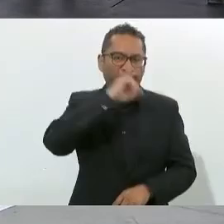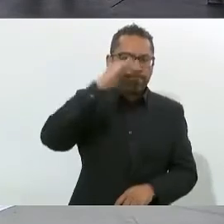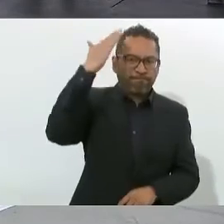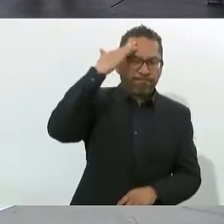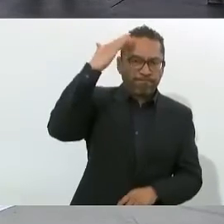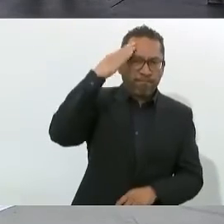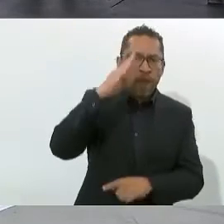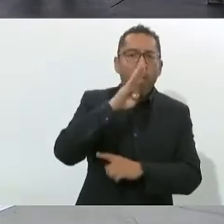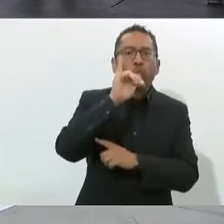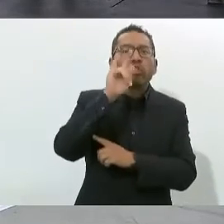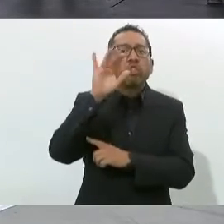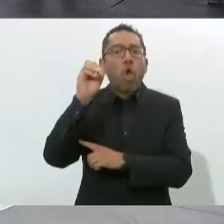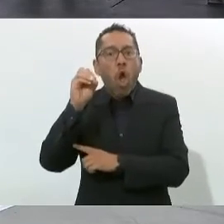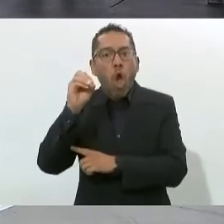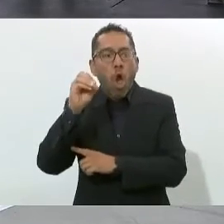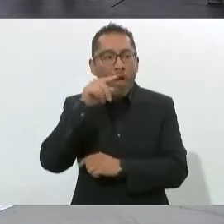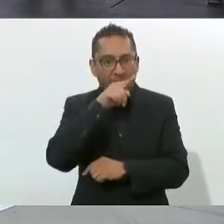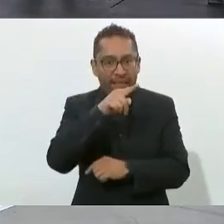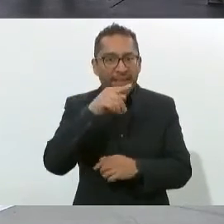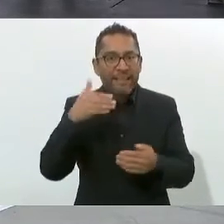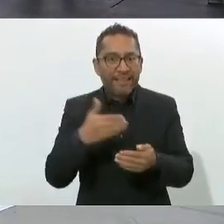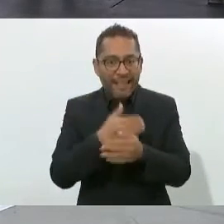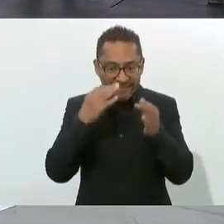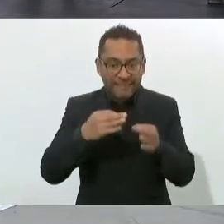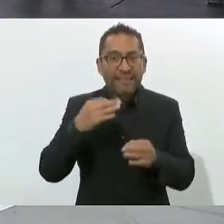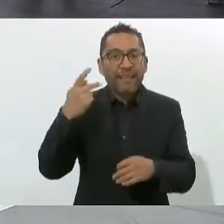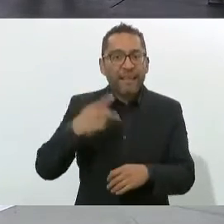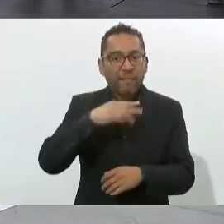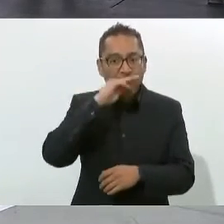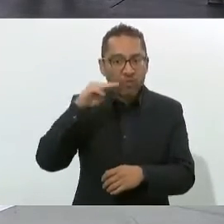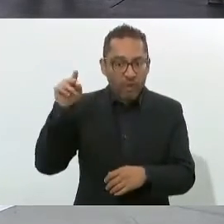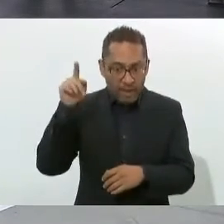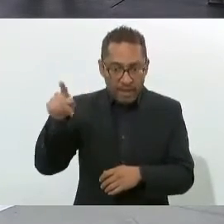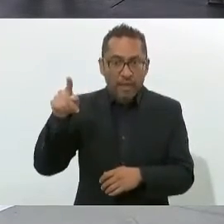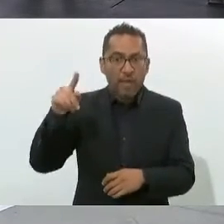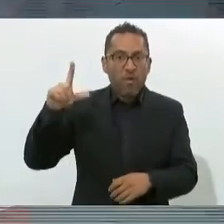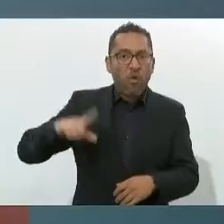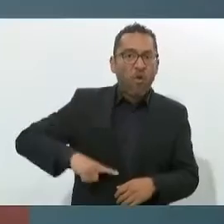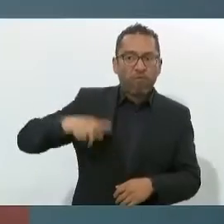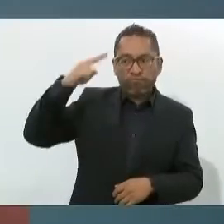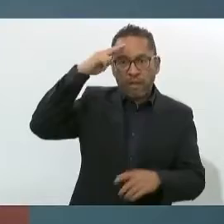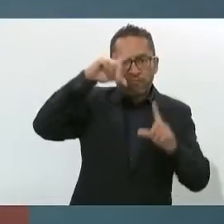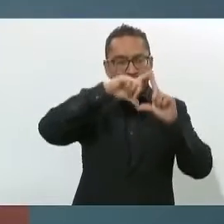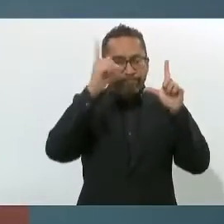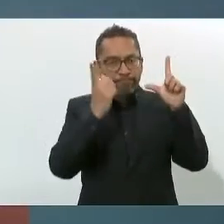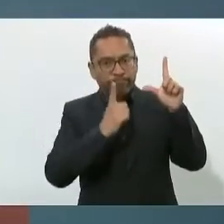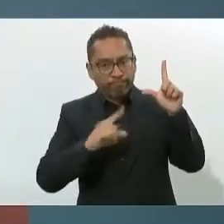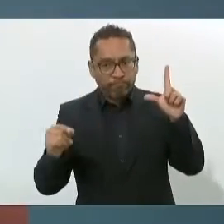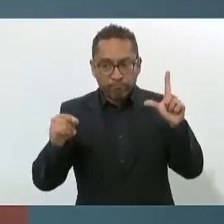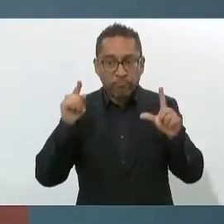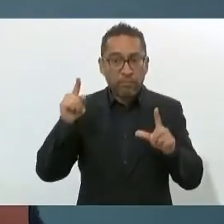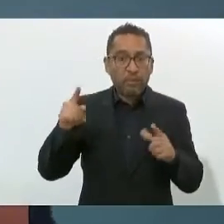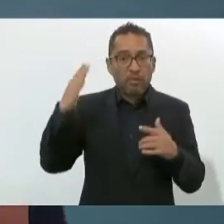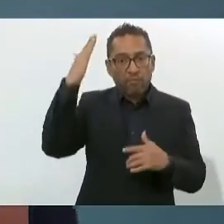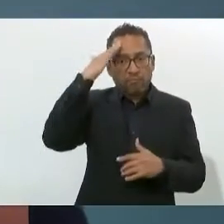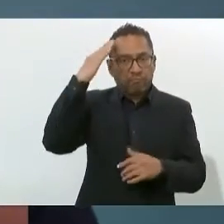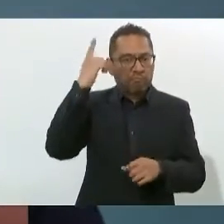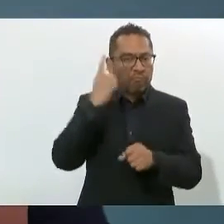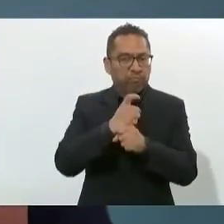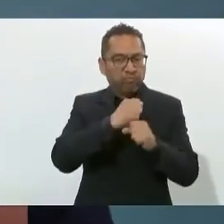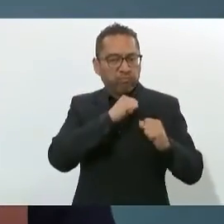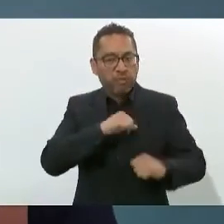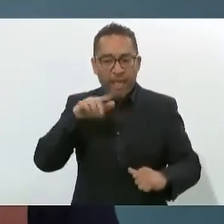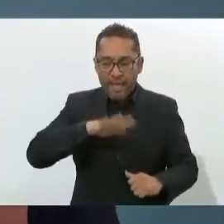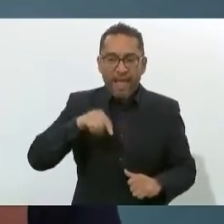de ustedes, que es el comandante de la Guardia Nacional. Estamos aquí por su